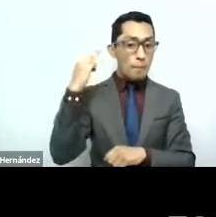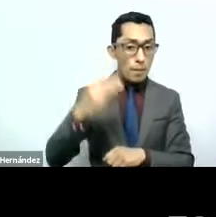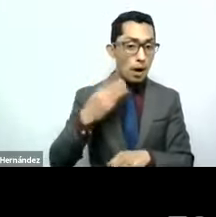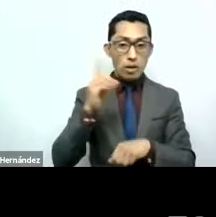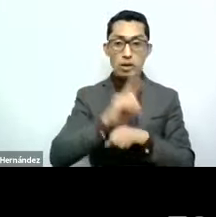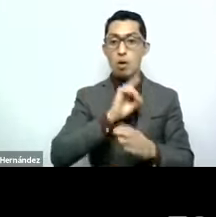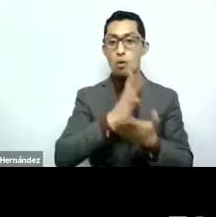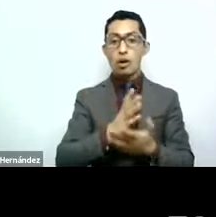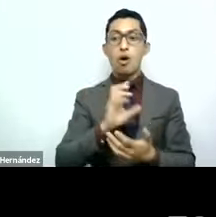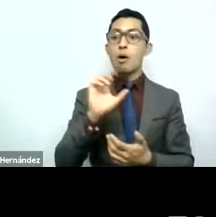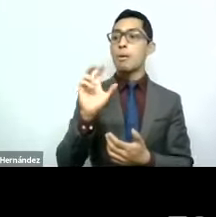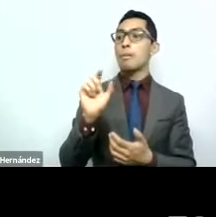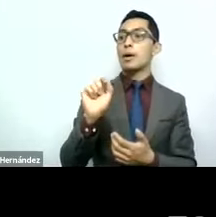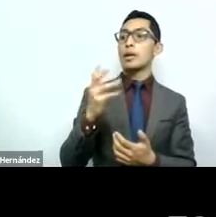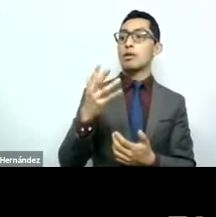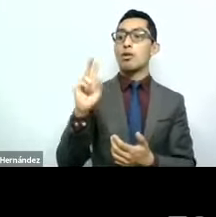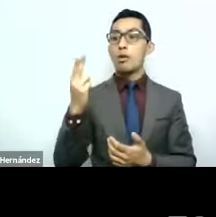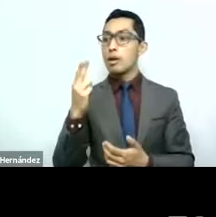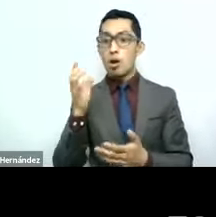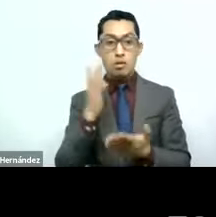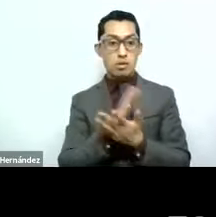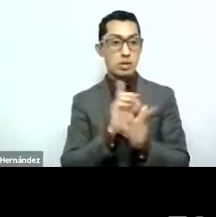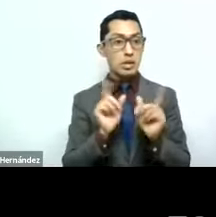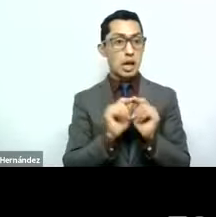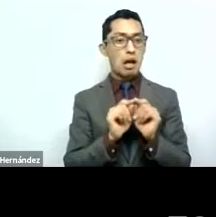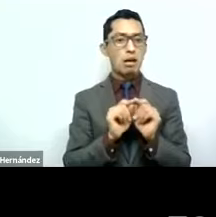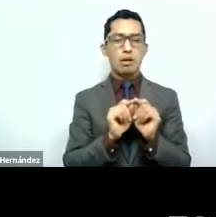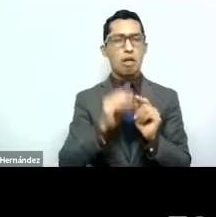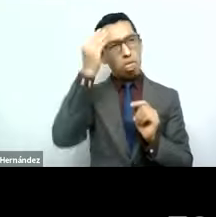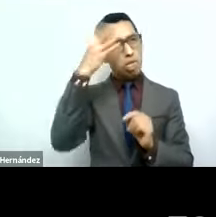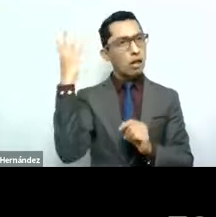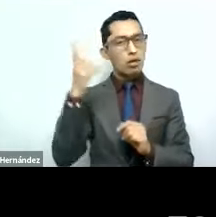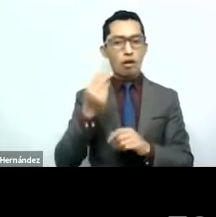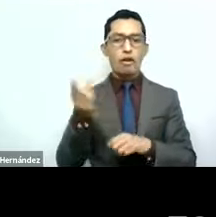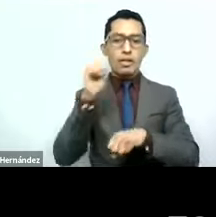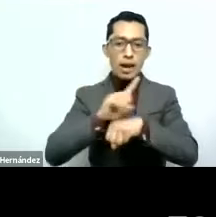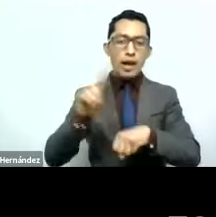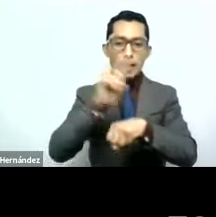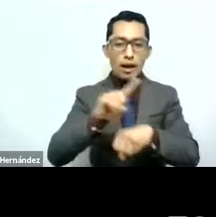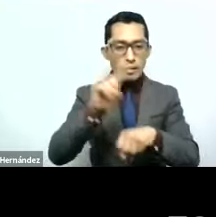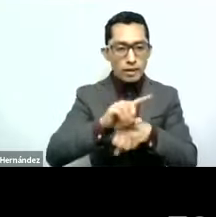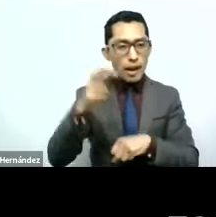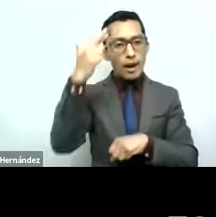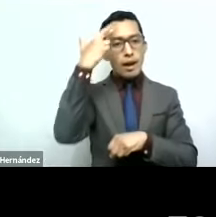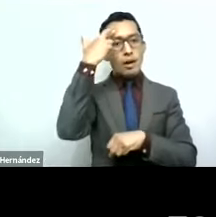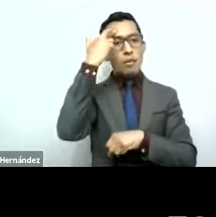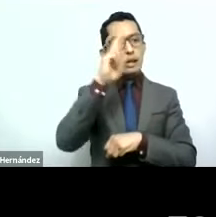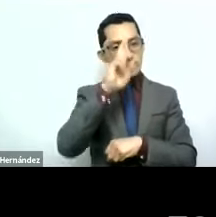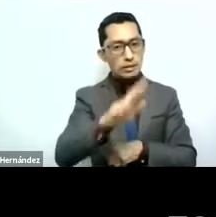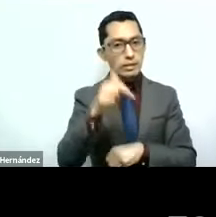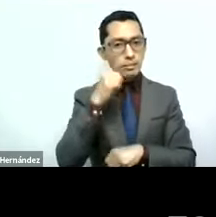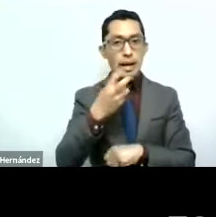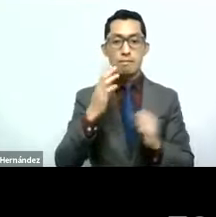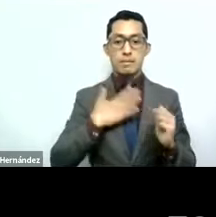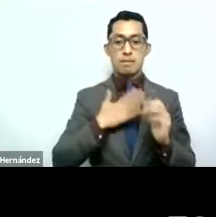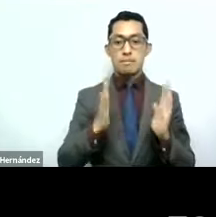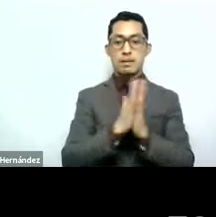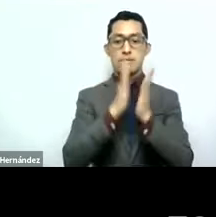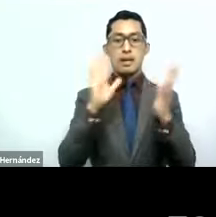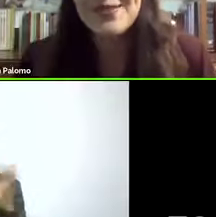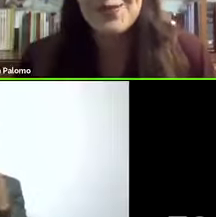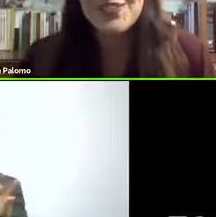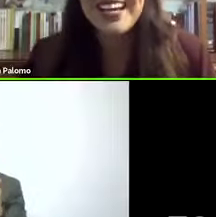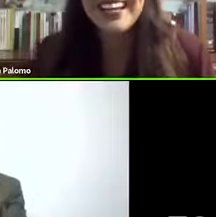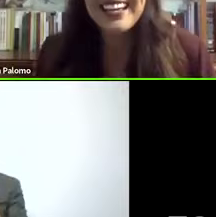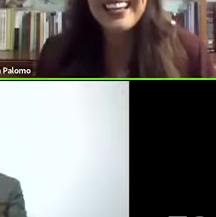el 25 de noviembre, sino precisamente pues todos los días. Aquí concluyo mi participación y bueno, quedo